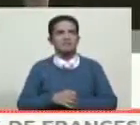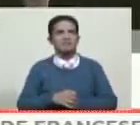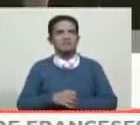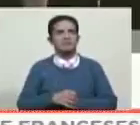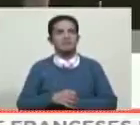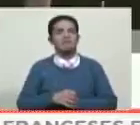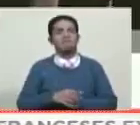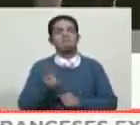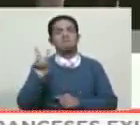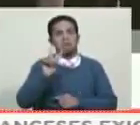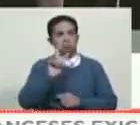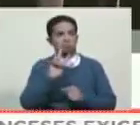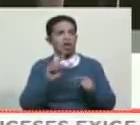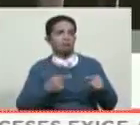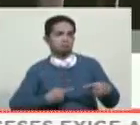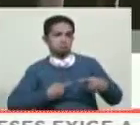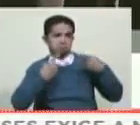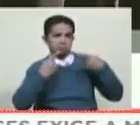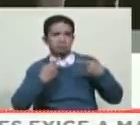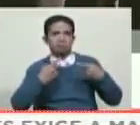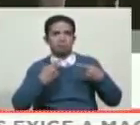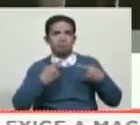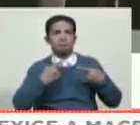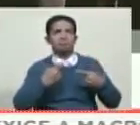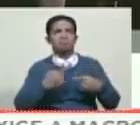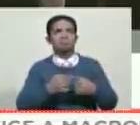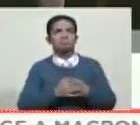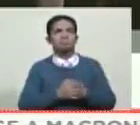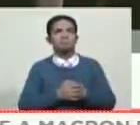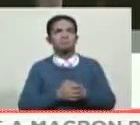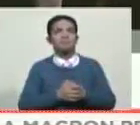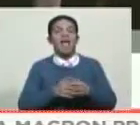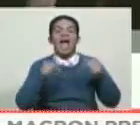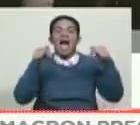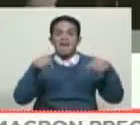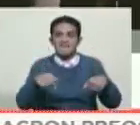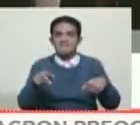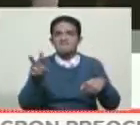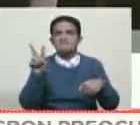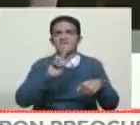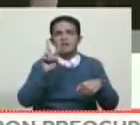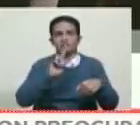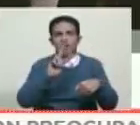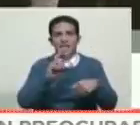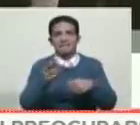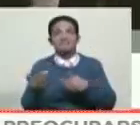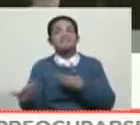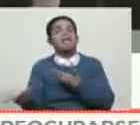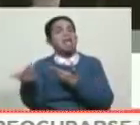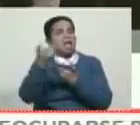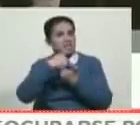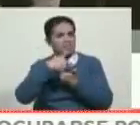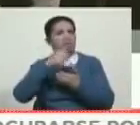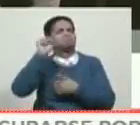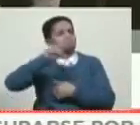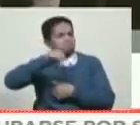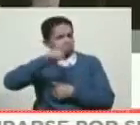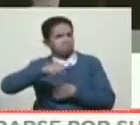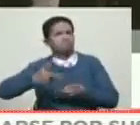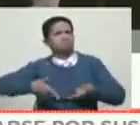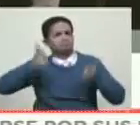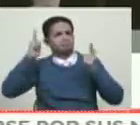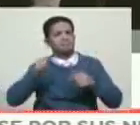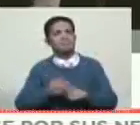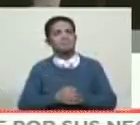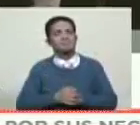Venezuela en los años 20 de este siglo y les garantizo, de aquí de Venezuela podrán entrar, sí, podrán entrar. El problema